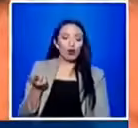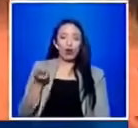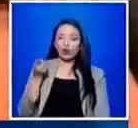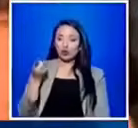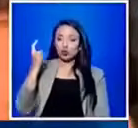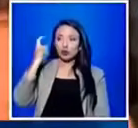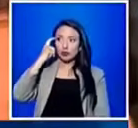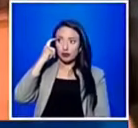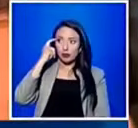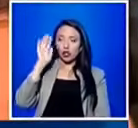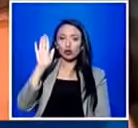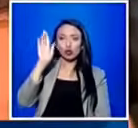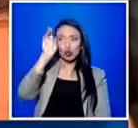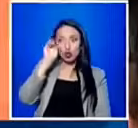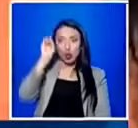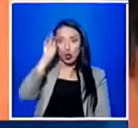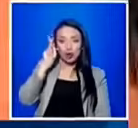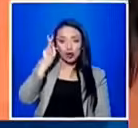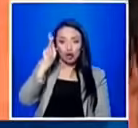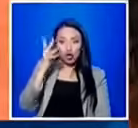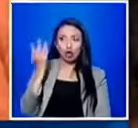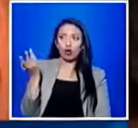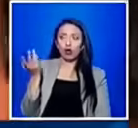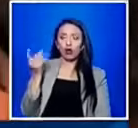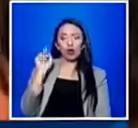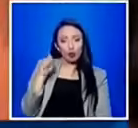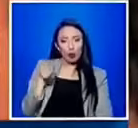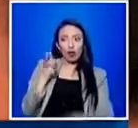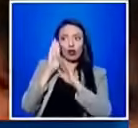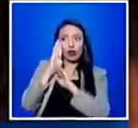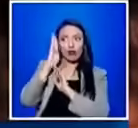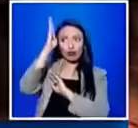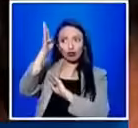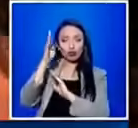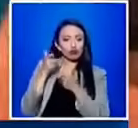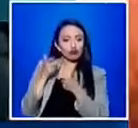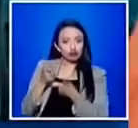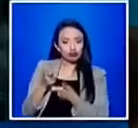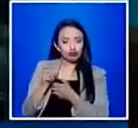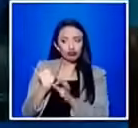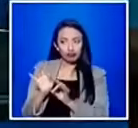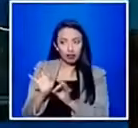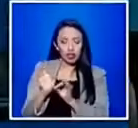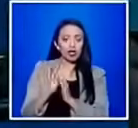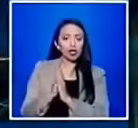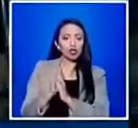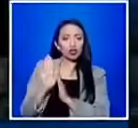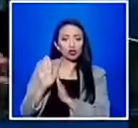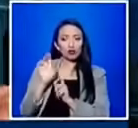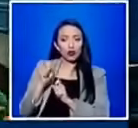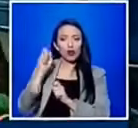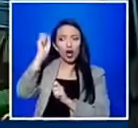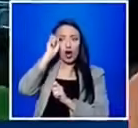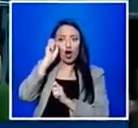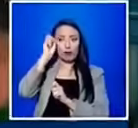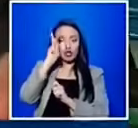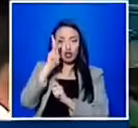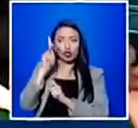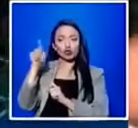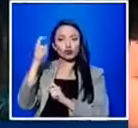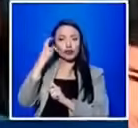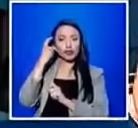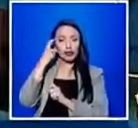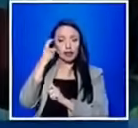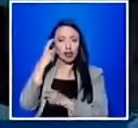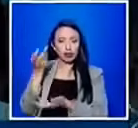su criterio, puedan ser entes que emitan sus pensamientos, que se